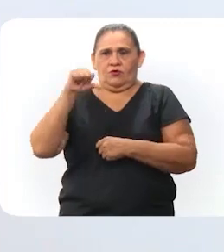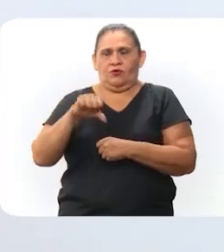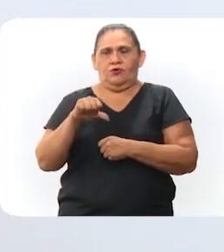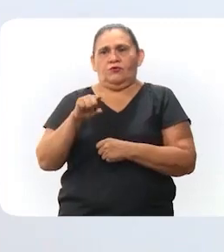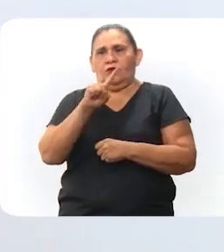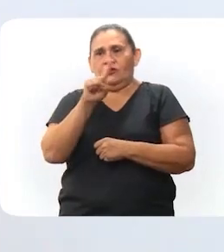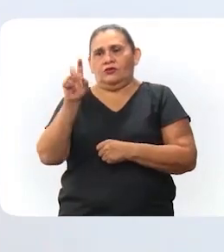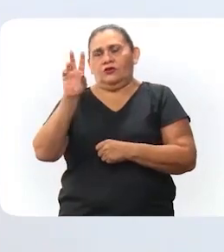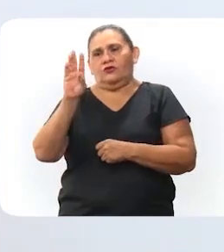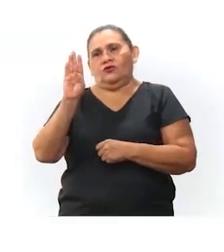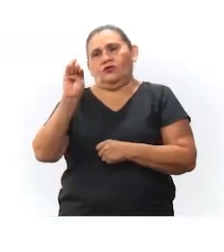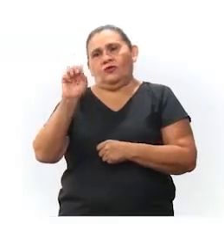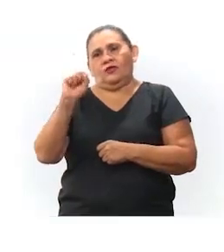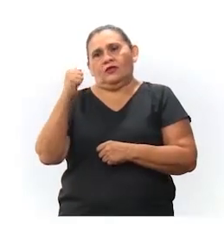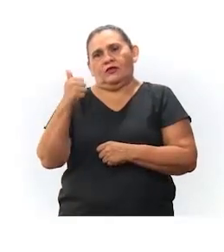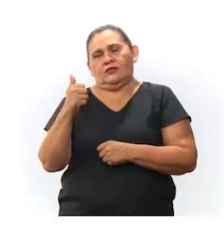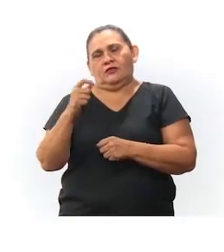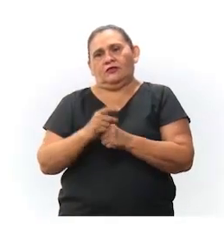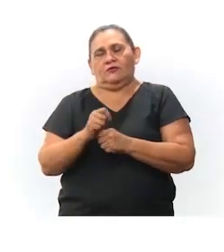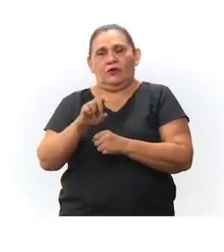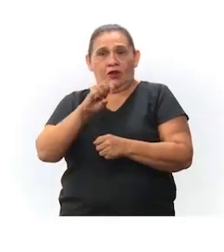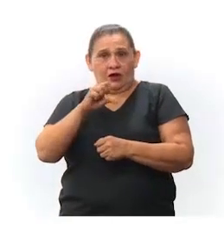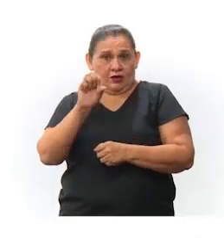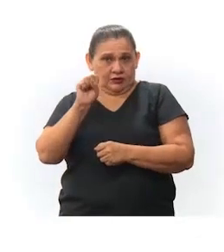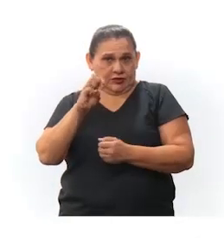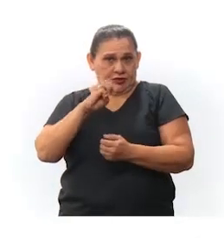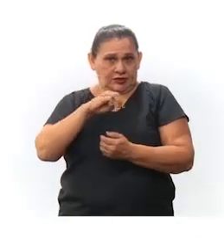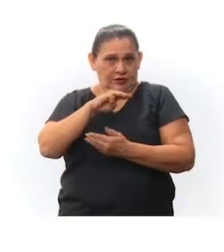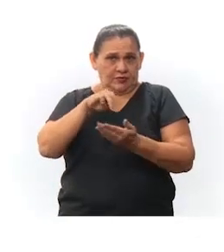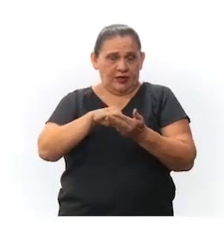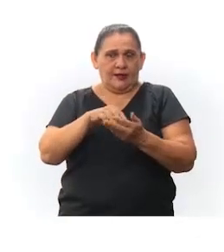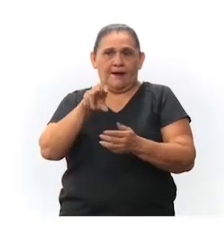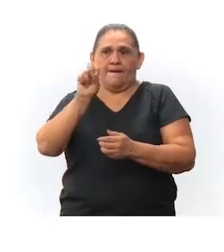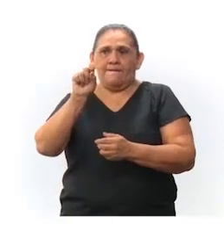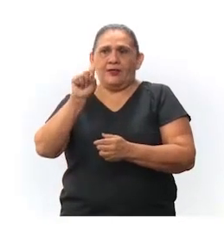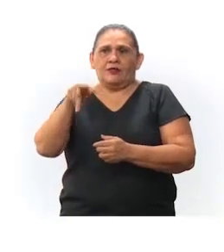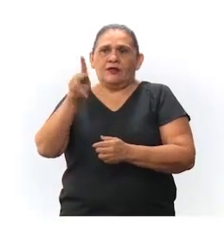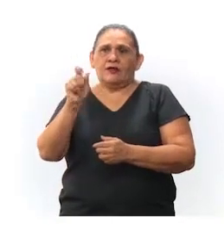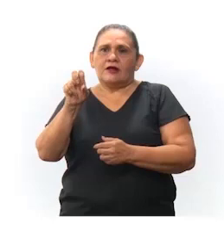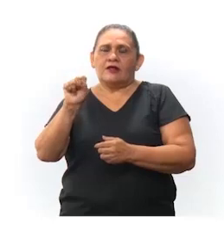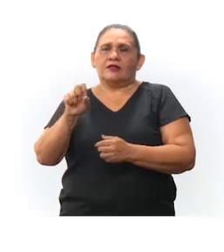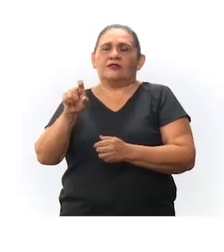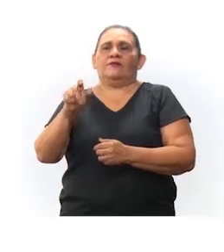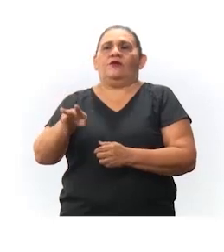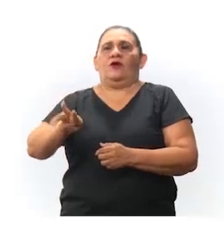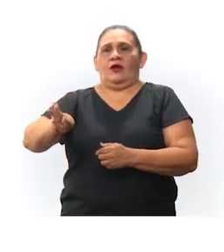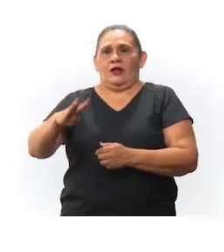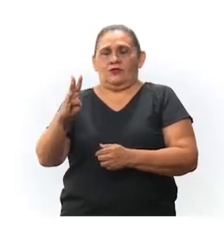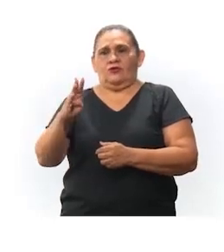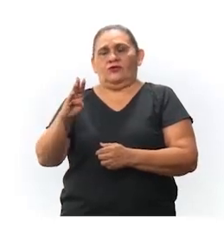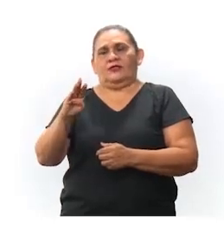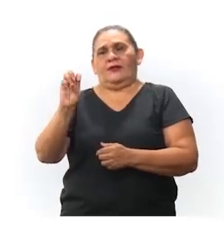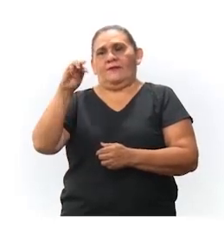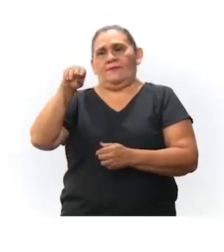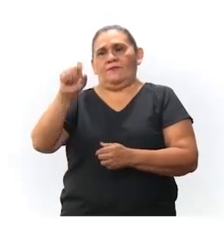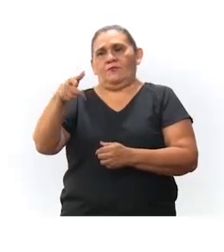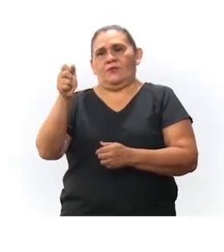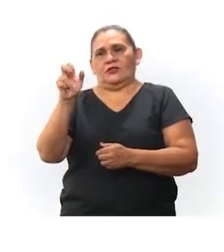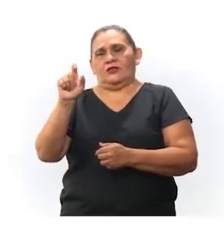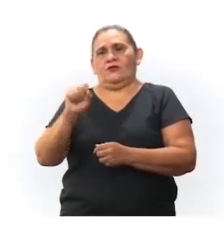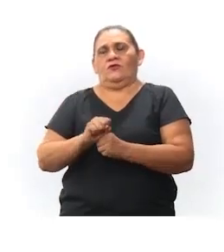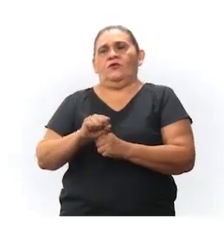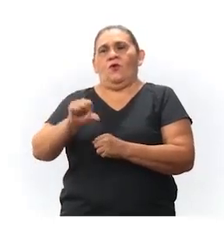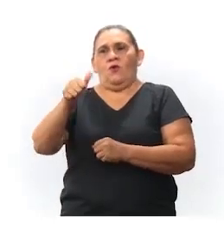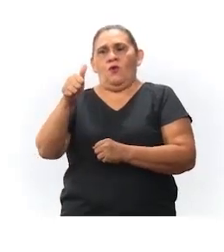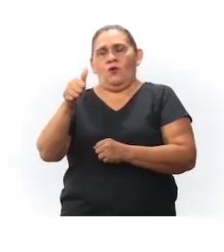nuevos contagios de coronavirus, 60 en Mérida, 20 en Canacín, 14 en Maxcanú, 11 en Umam, 10 en Acanquey y